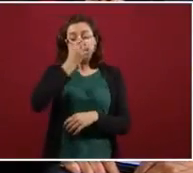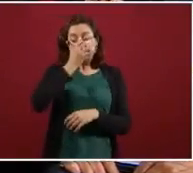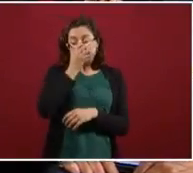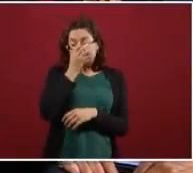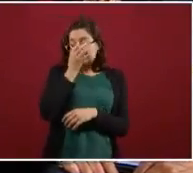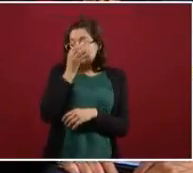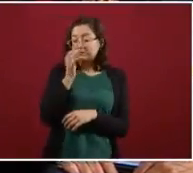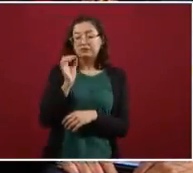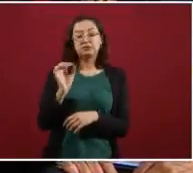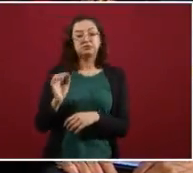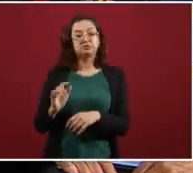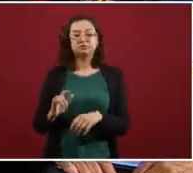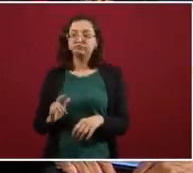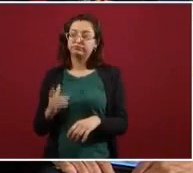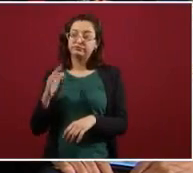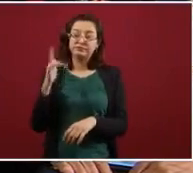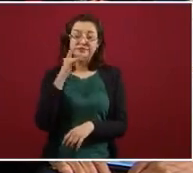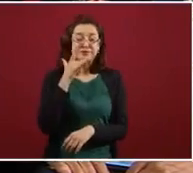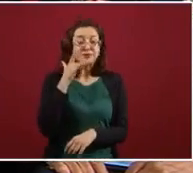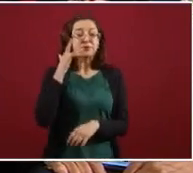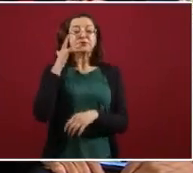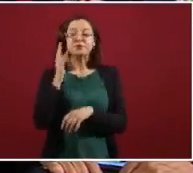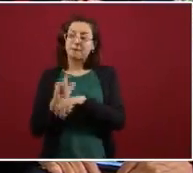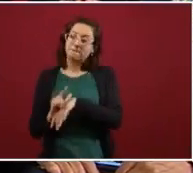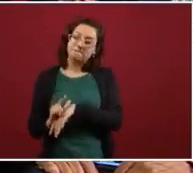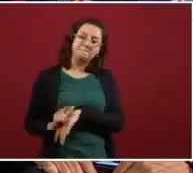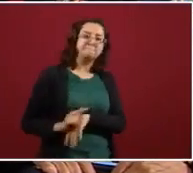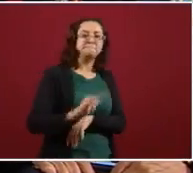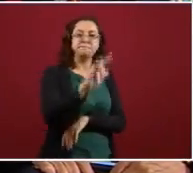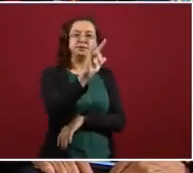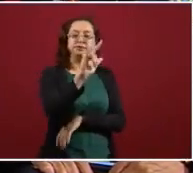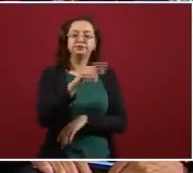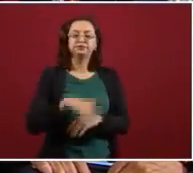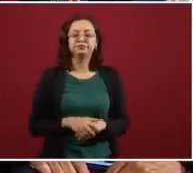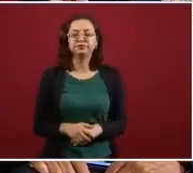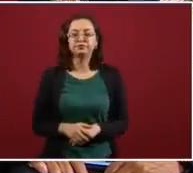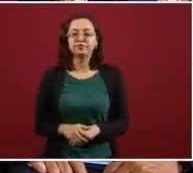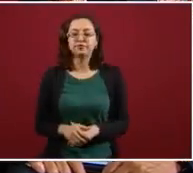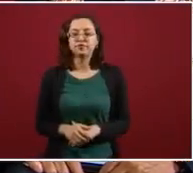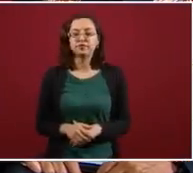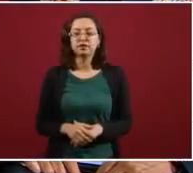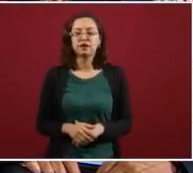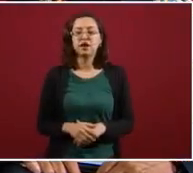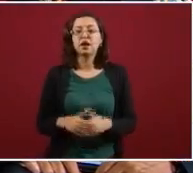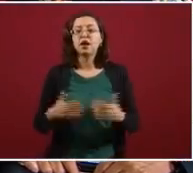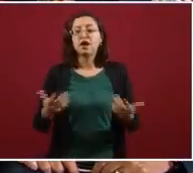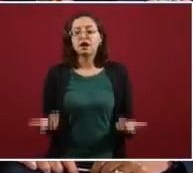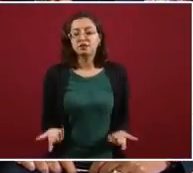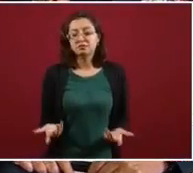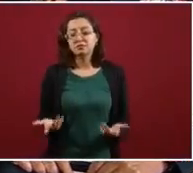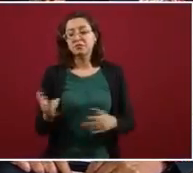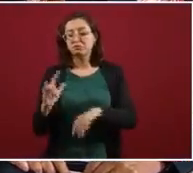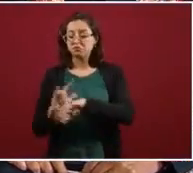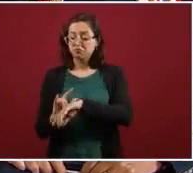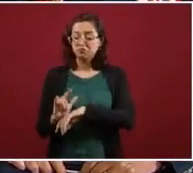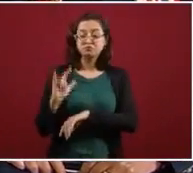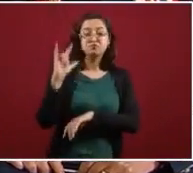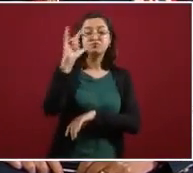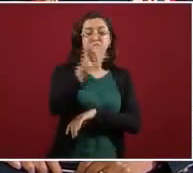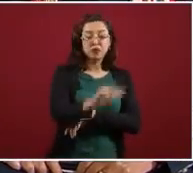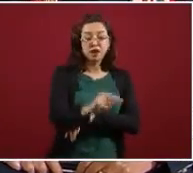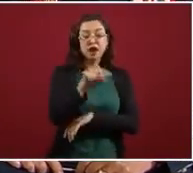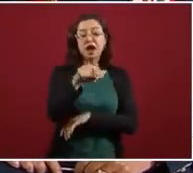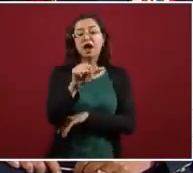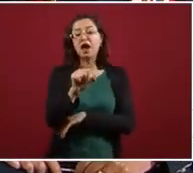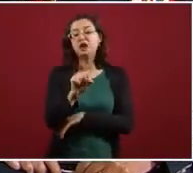salida ya saliendo de de bolivia llegaron a asunción de